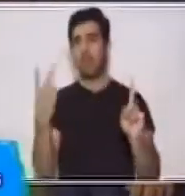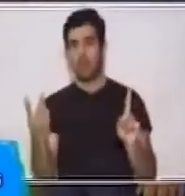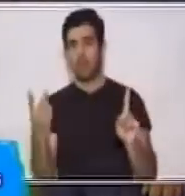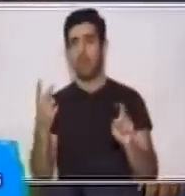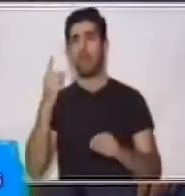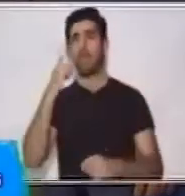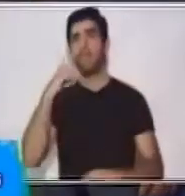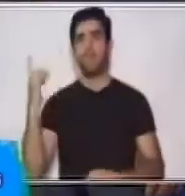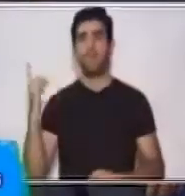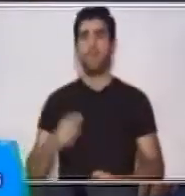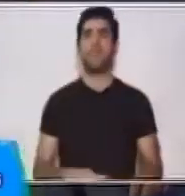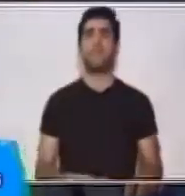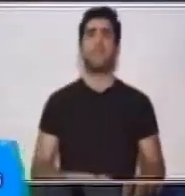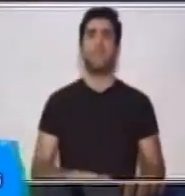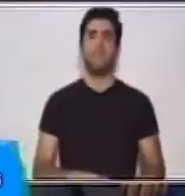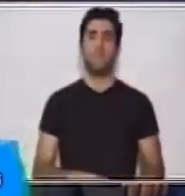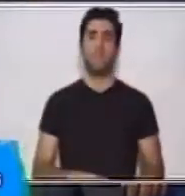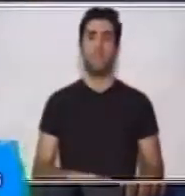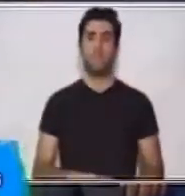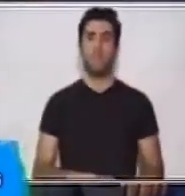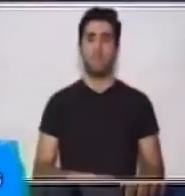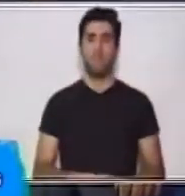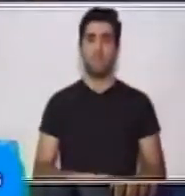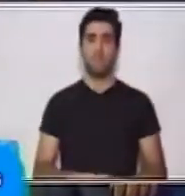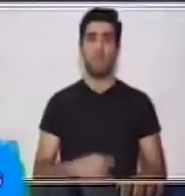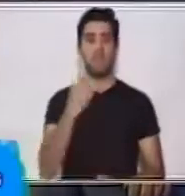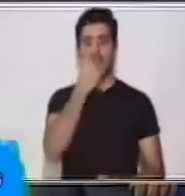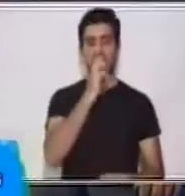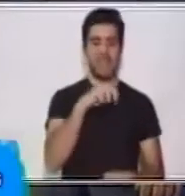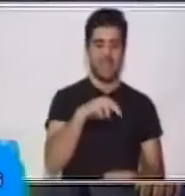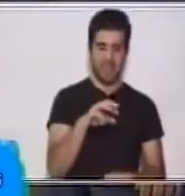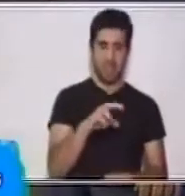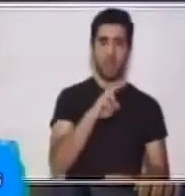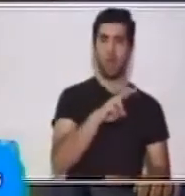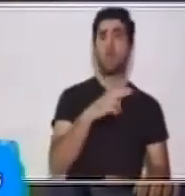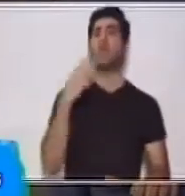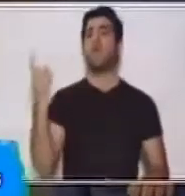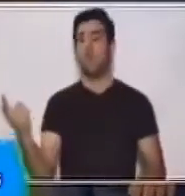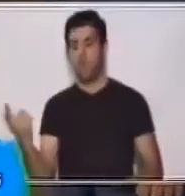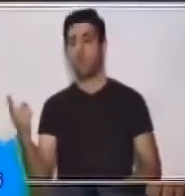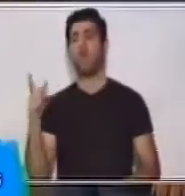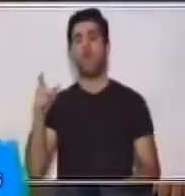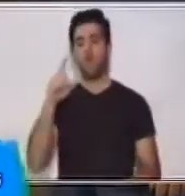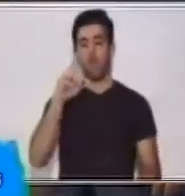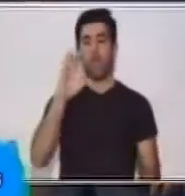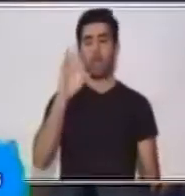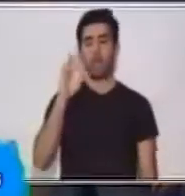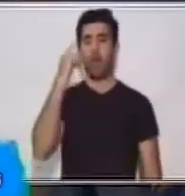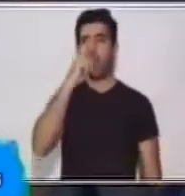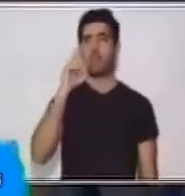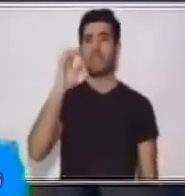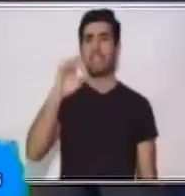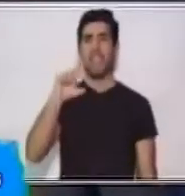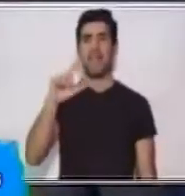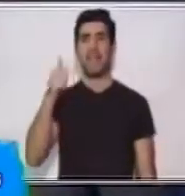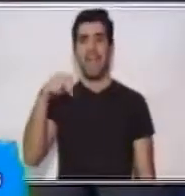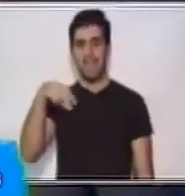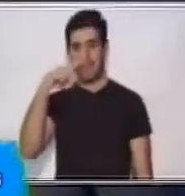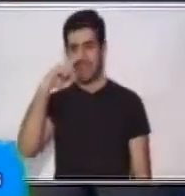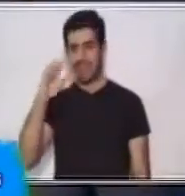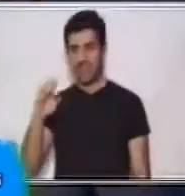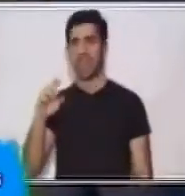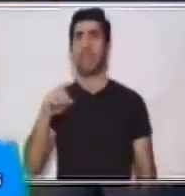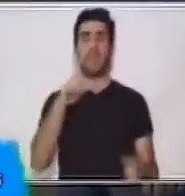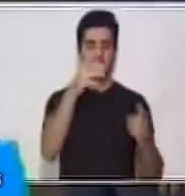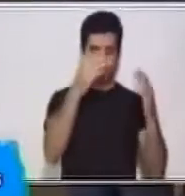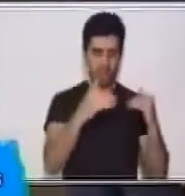relacionar el recíproco o inverso de seno o secante. y el inverso o el recíproco de